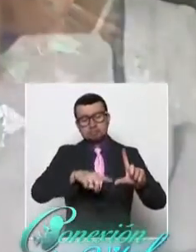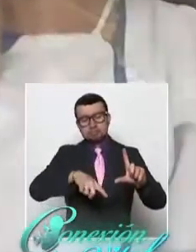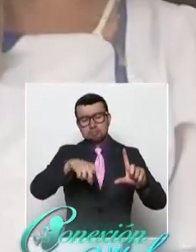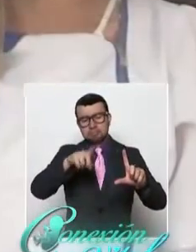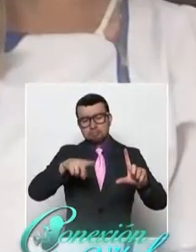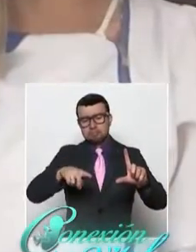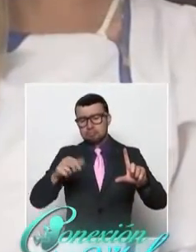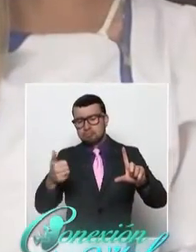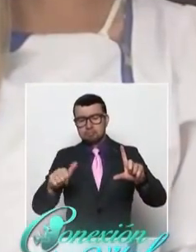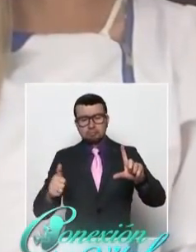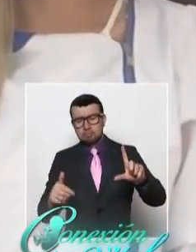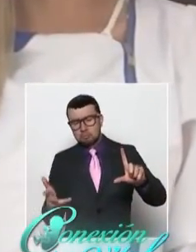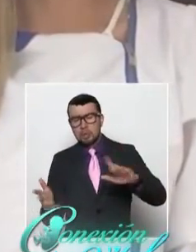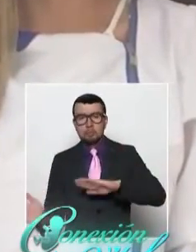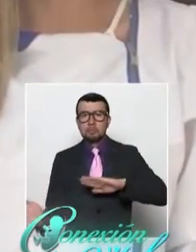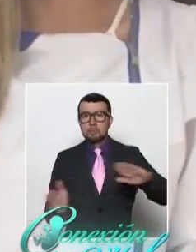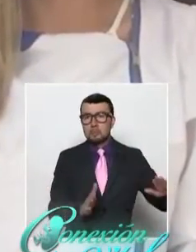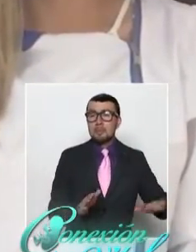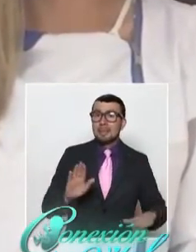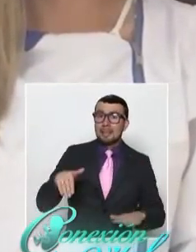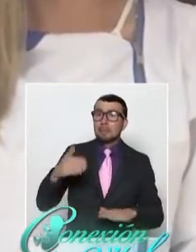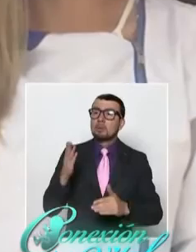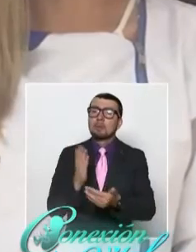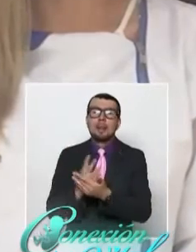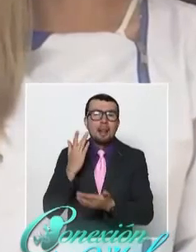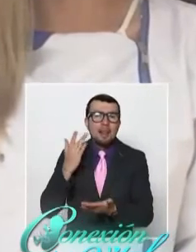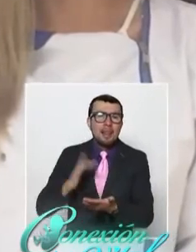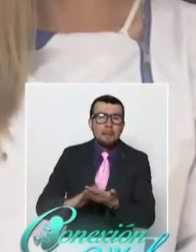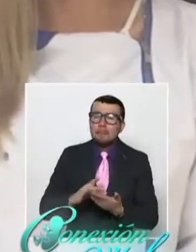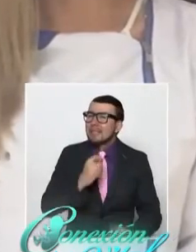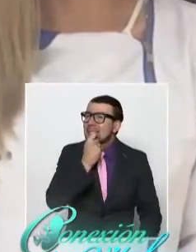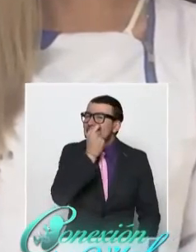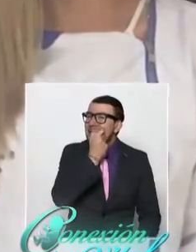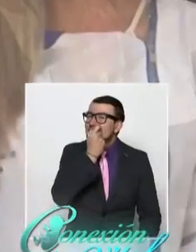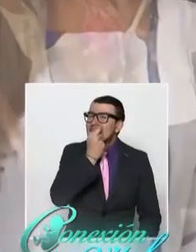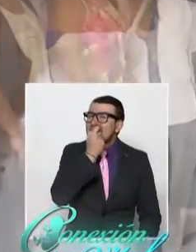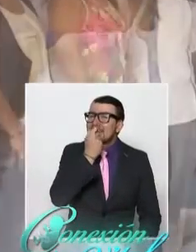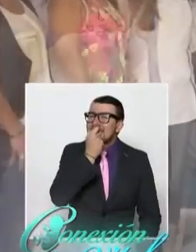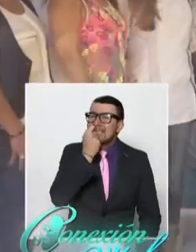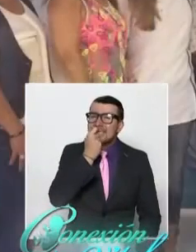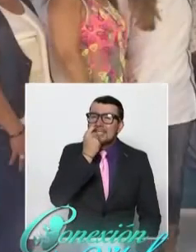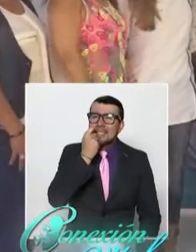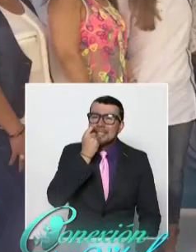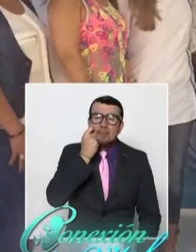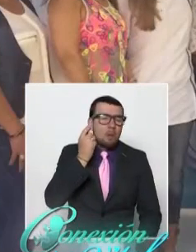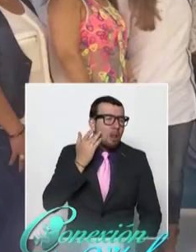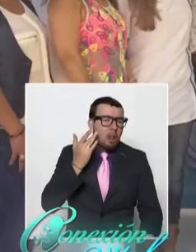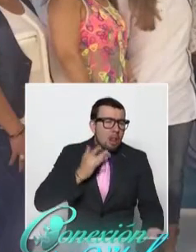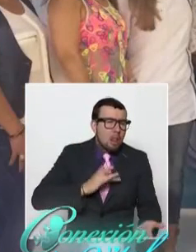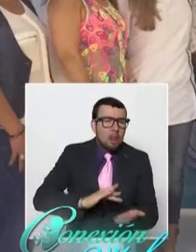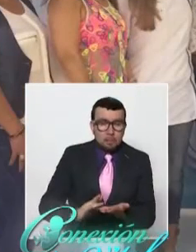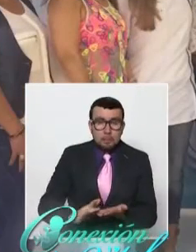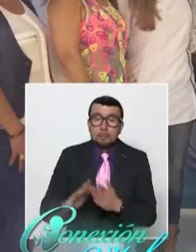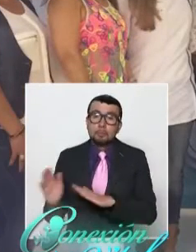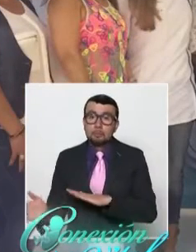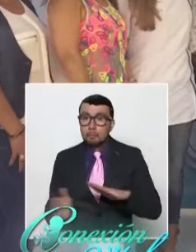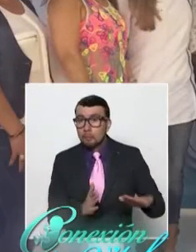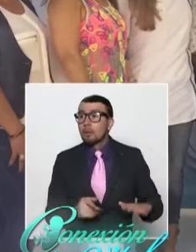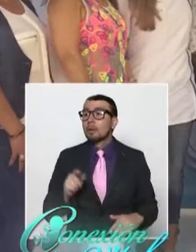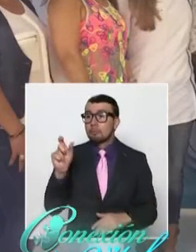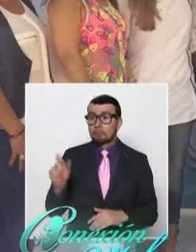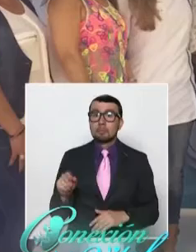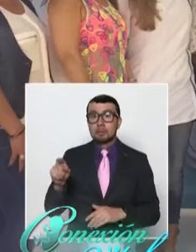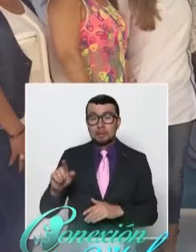y valoración y profilaxis de odontología con un concepto de odontología neurofocal. Posteriormente a la